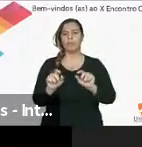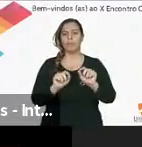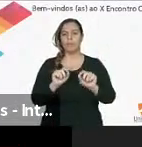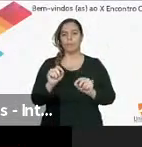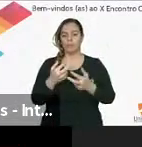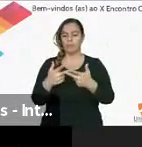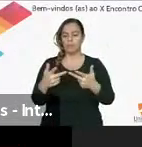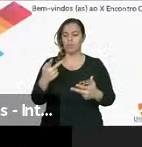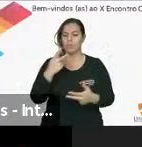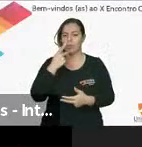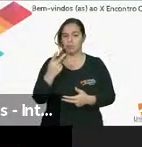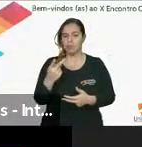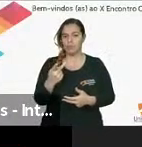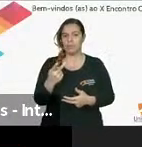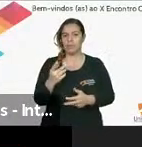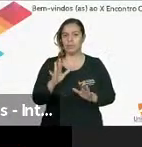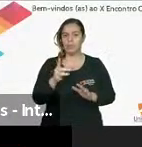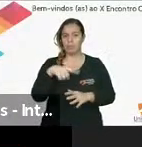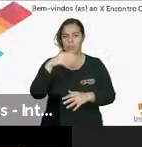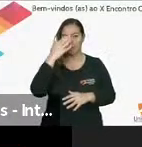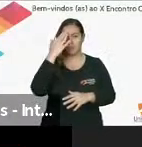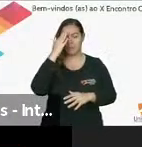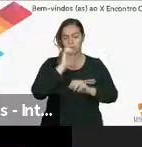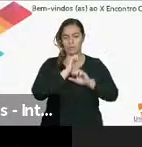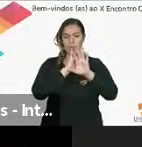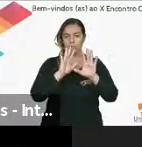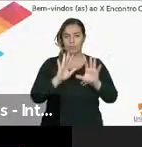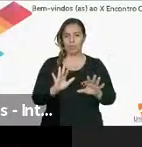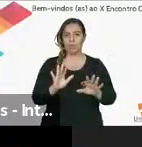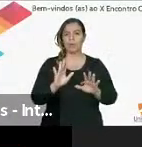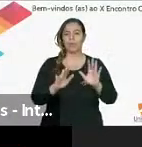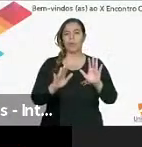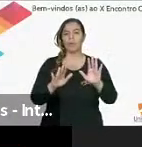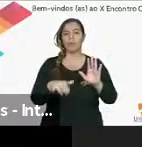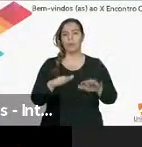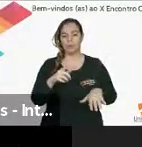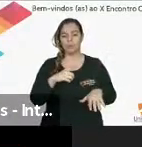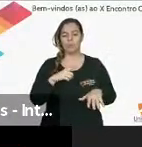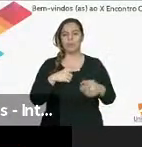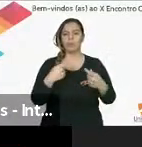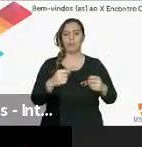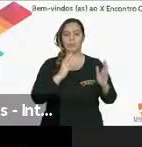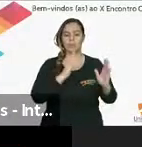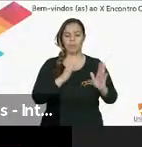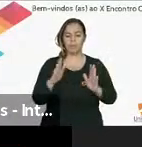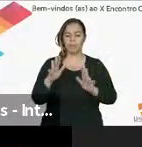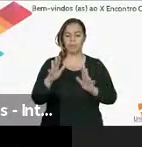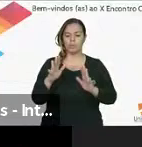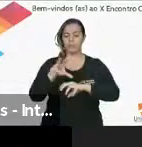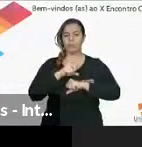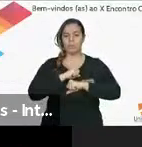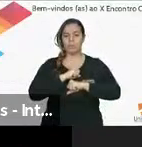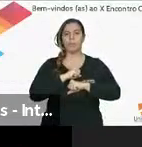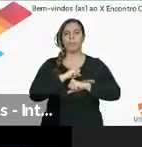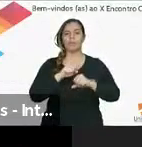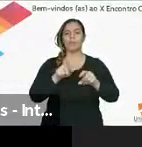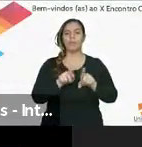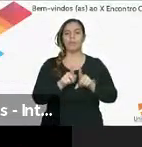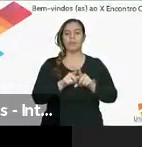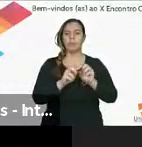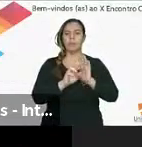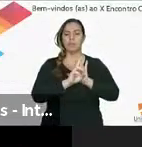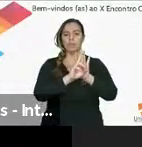Hacer interno algo externo, mediante algún proceso de apropiación de lo externo y